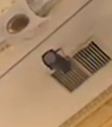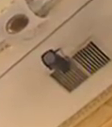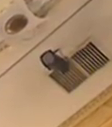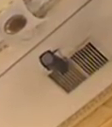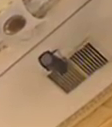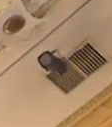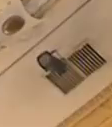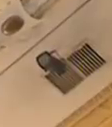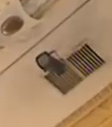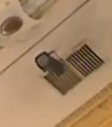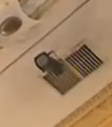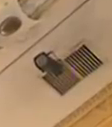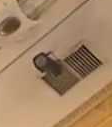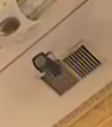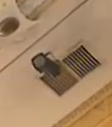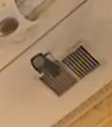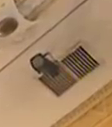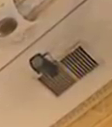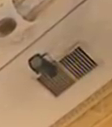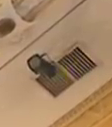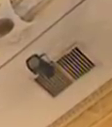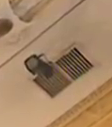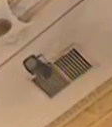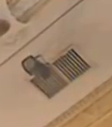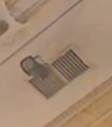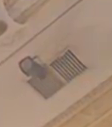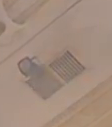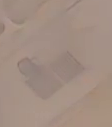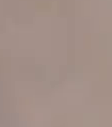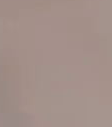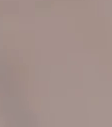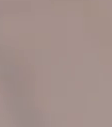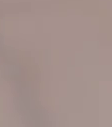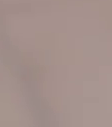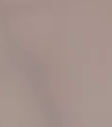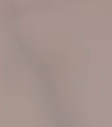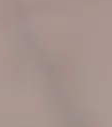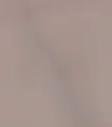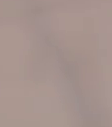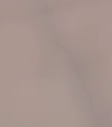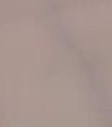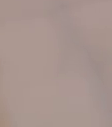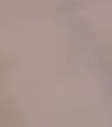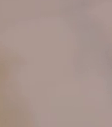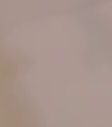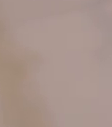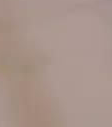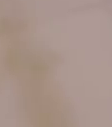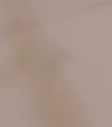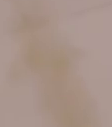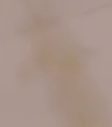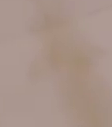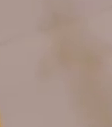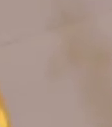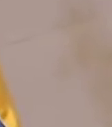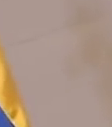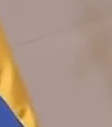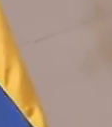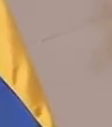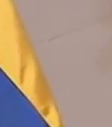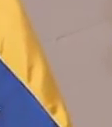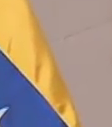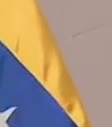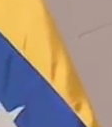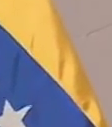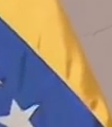de Economía Productiva y Diversificada de la Asamblea Nacional Constituyente, Eduardo Piñate, manifestó que con esta ley se da